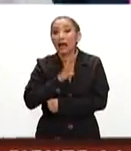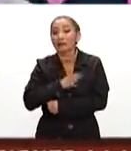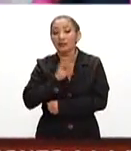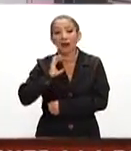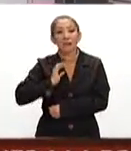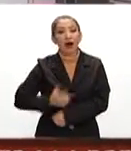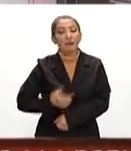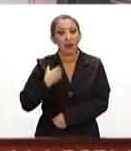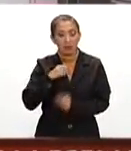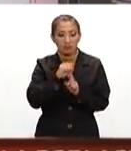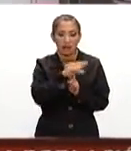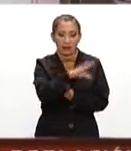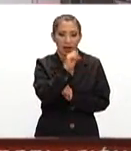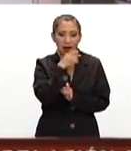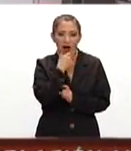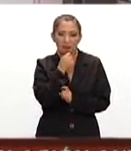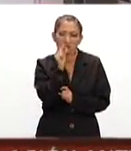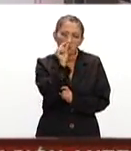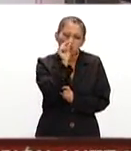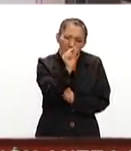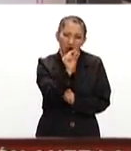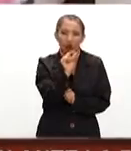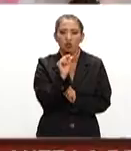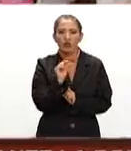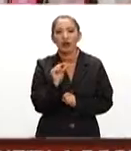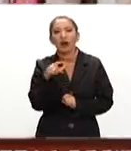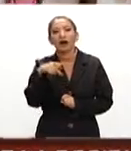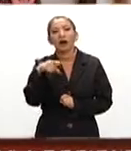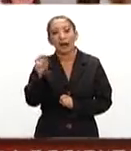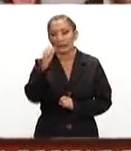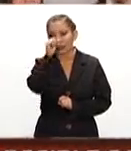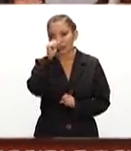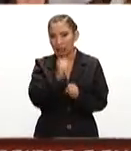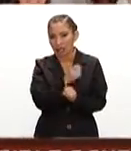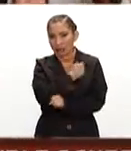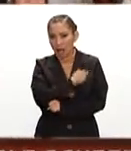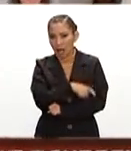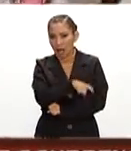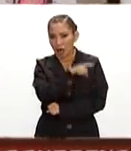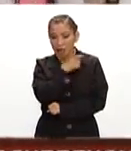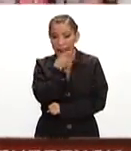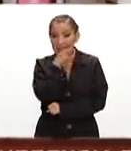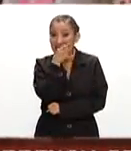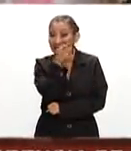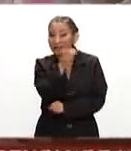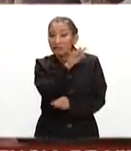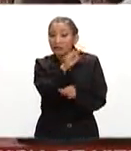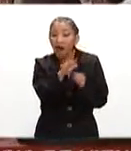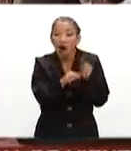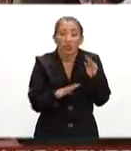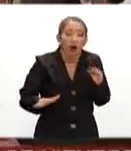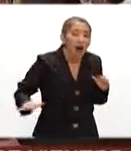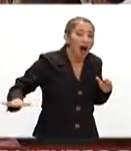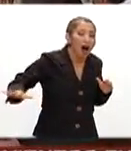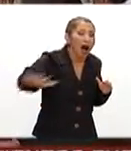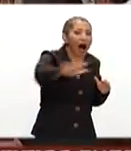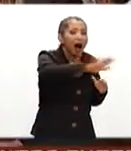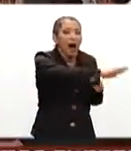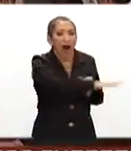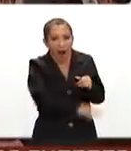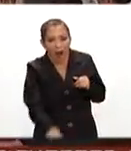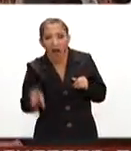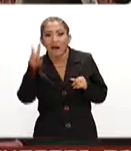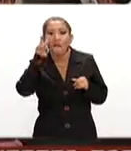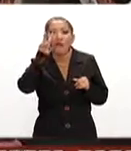de mama afecta a los hombres en una pequeña proporción. El secretario de Salud puntualizó que todos los sectores, como estamos viendo